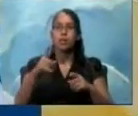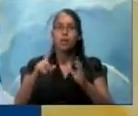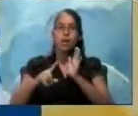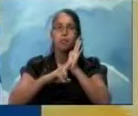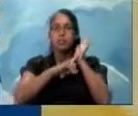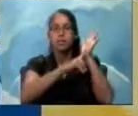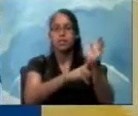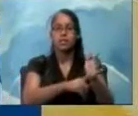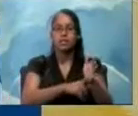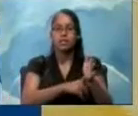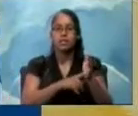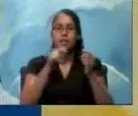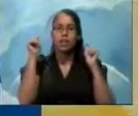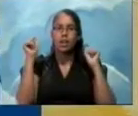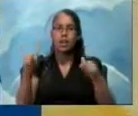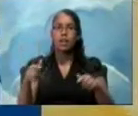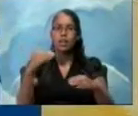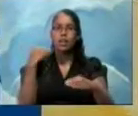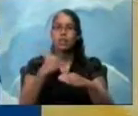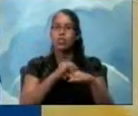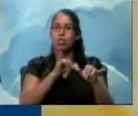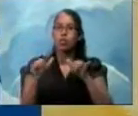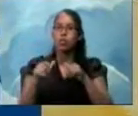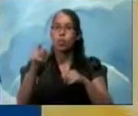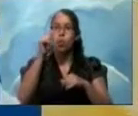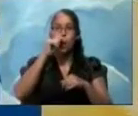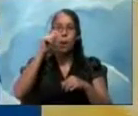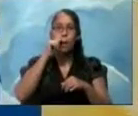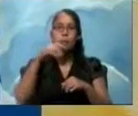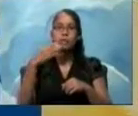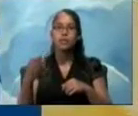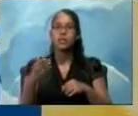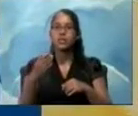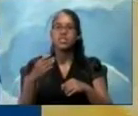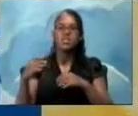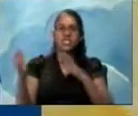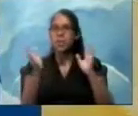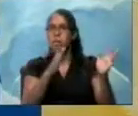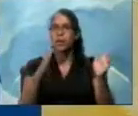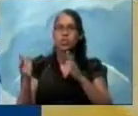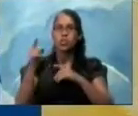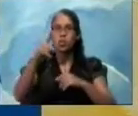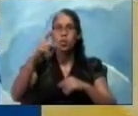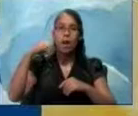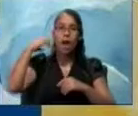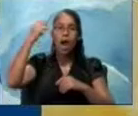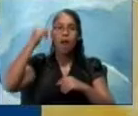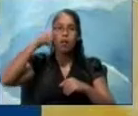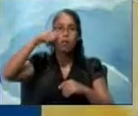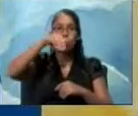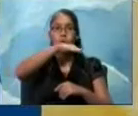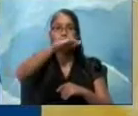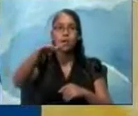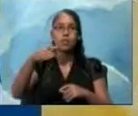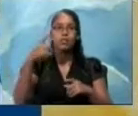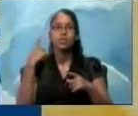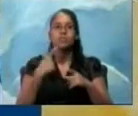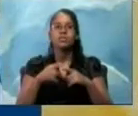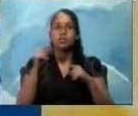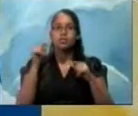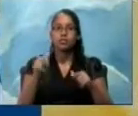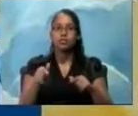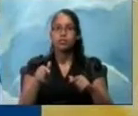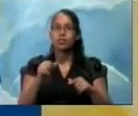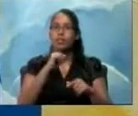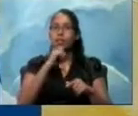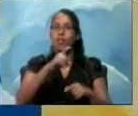presentado a este como un hombre que perturba al pueblo, pero habiéndole interrogado yo